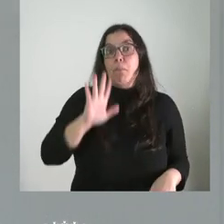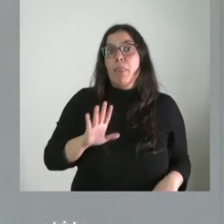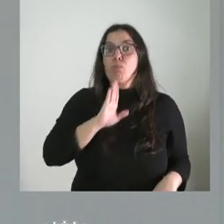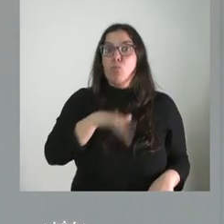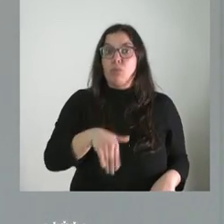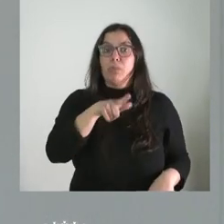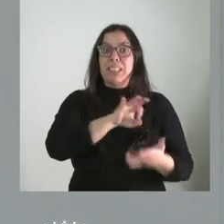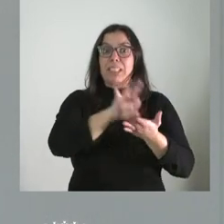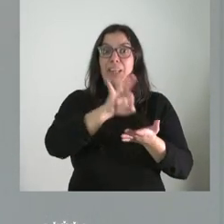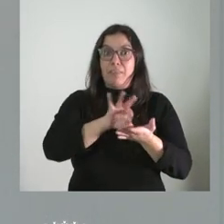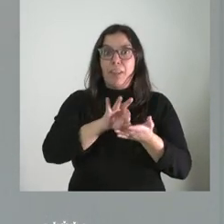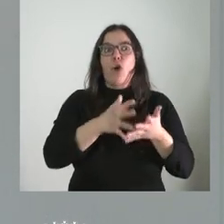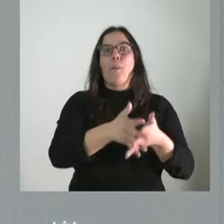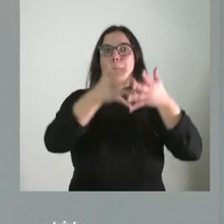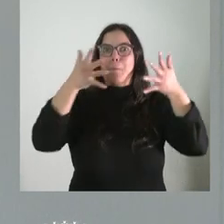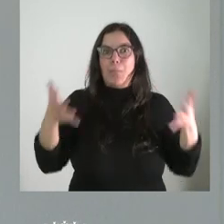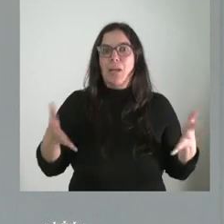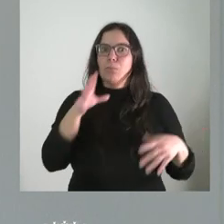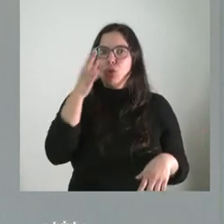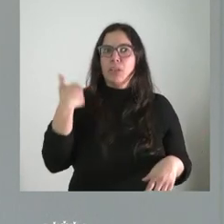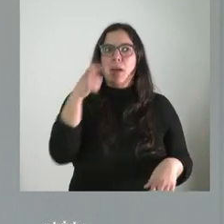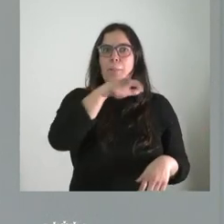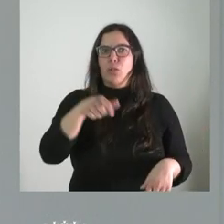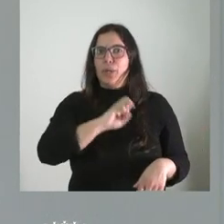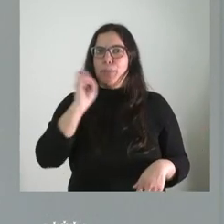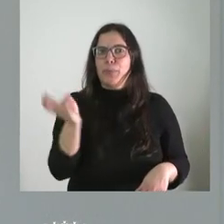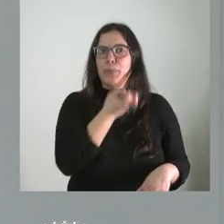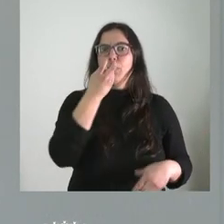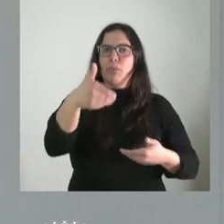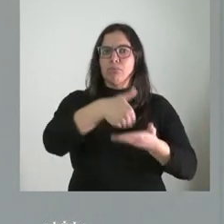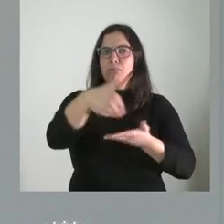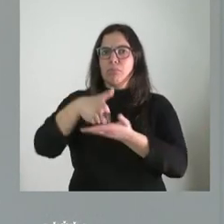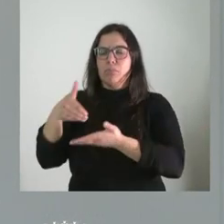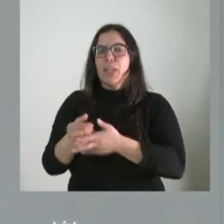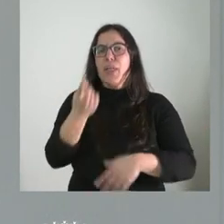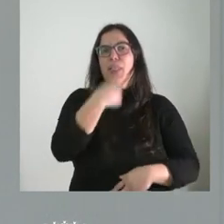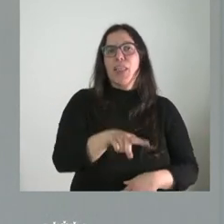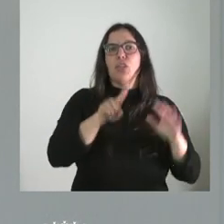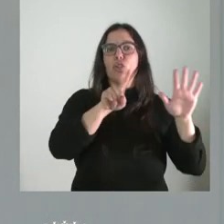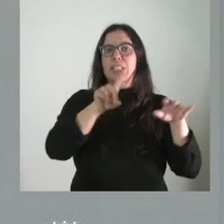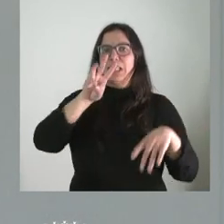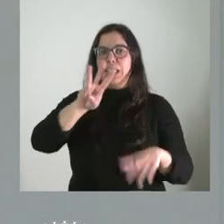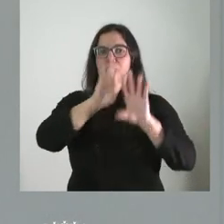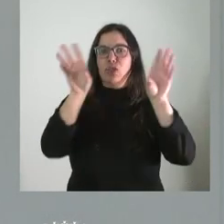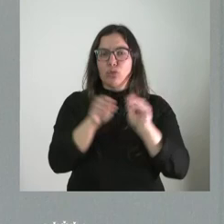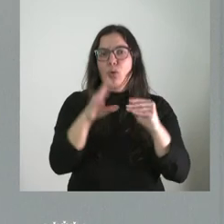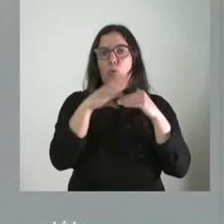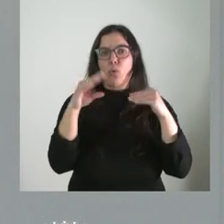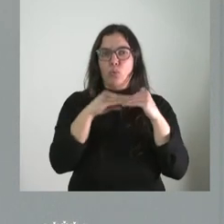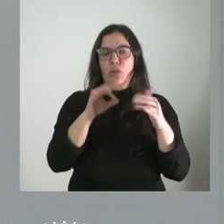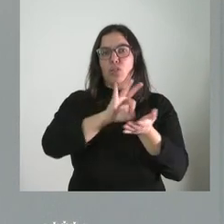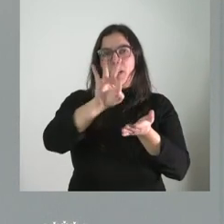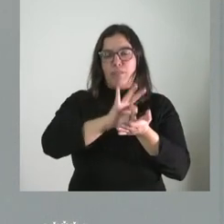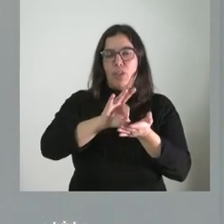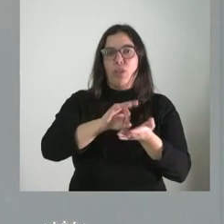que ese servicio se vaya extendiendo porque ya son muchas las personas como les digo en castillería Aunque lo usan 163 son los usuarios de este servicio de